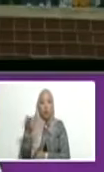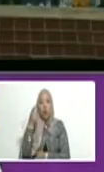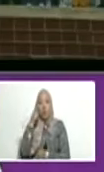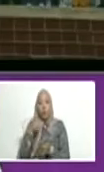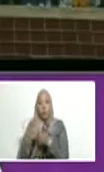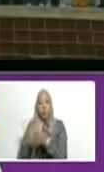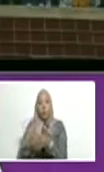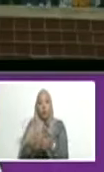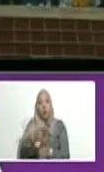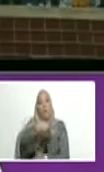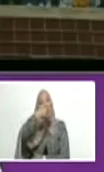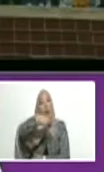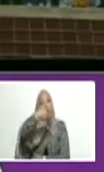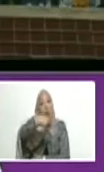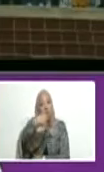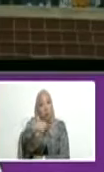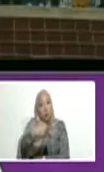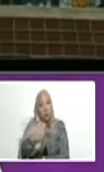persecución política.